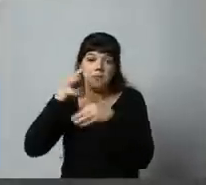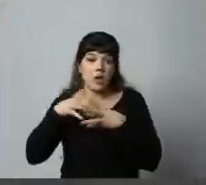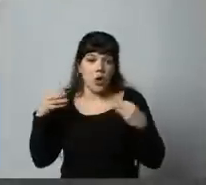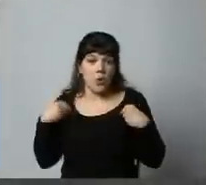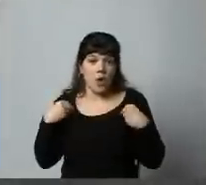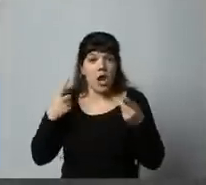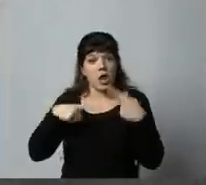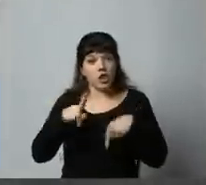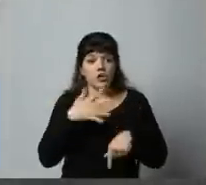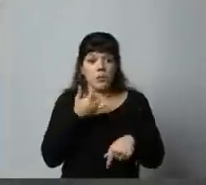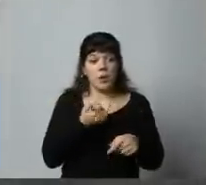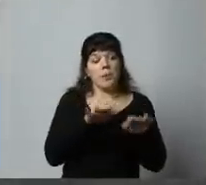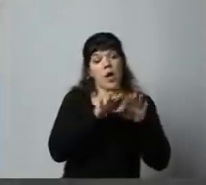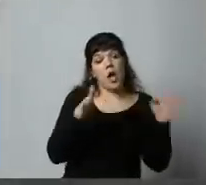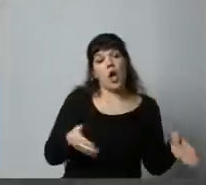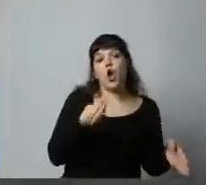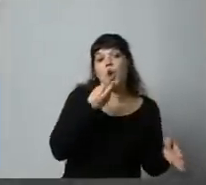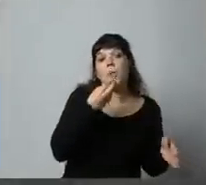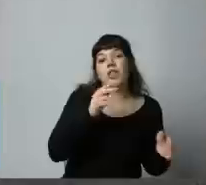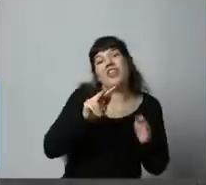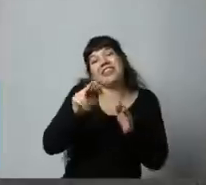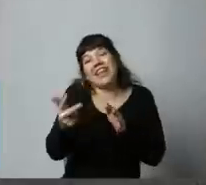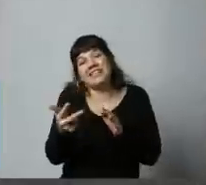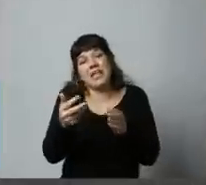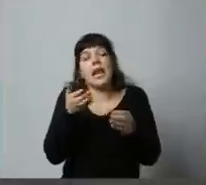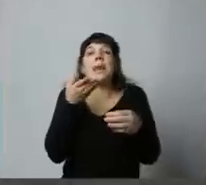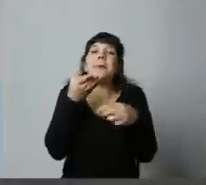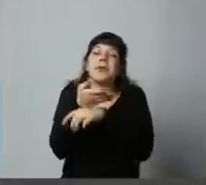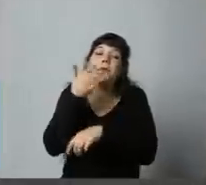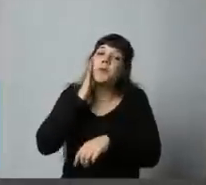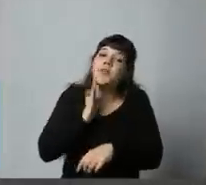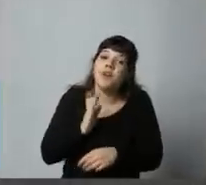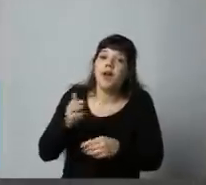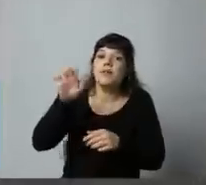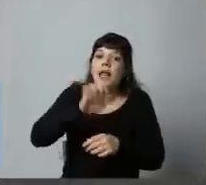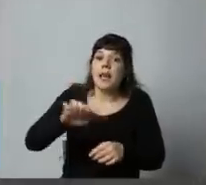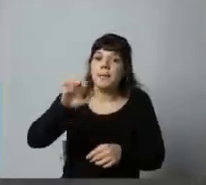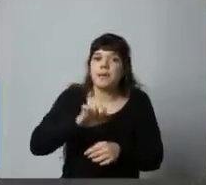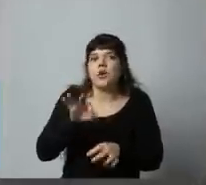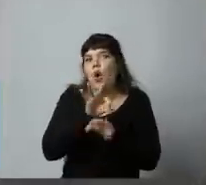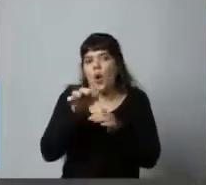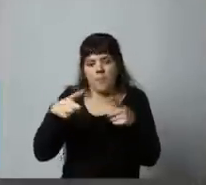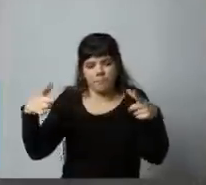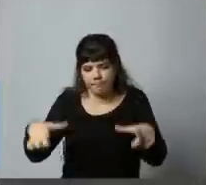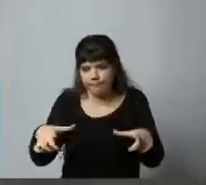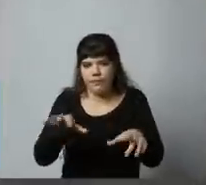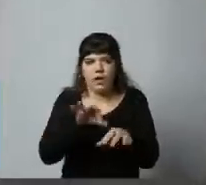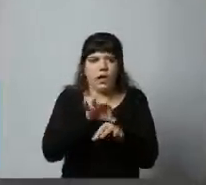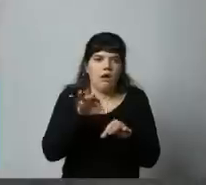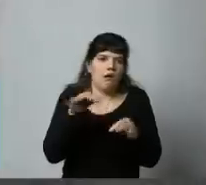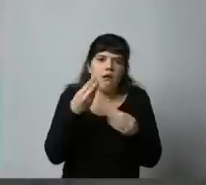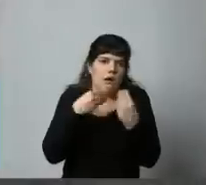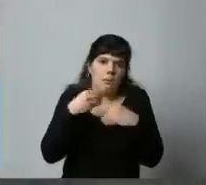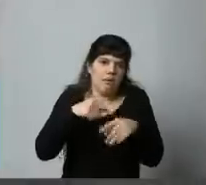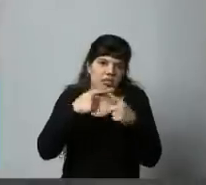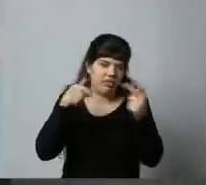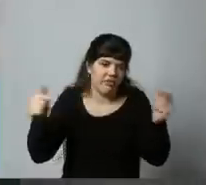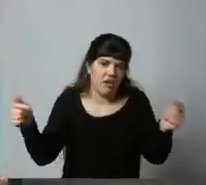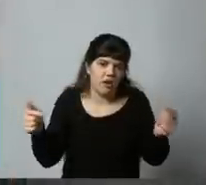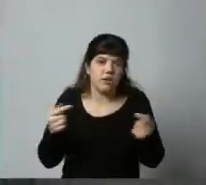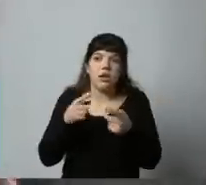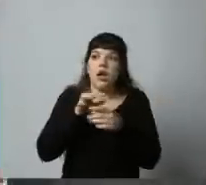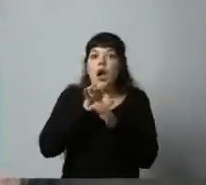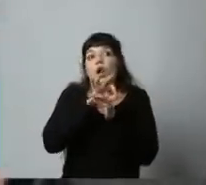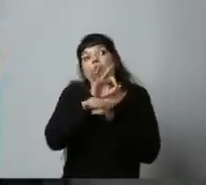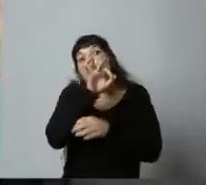es un comedor tercerizado se le encarga a las empresas que mandan o bandejas o comida granel o se